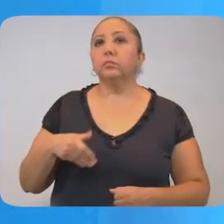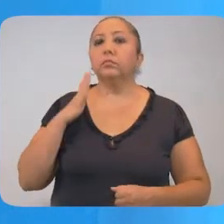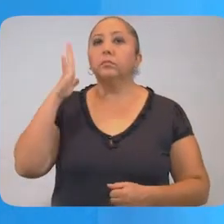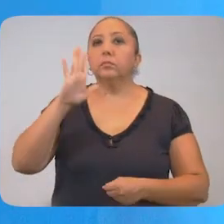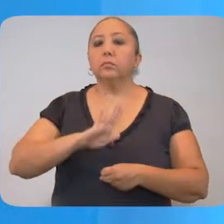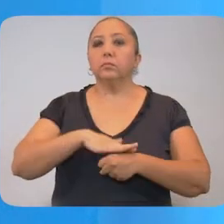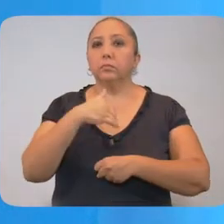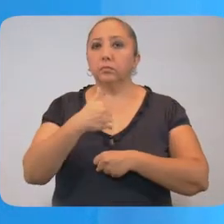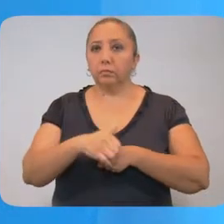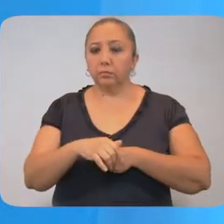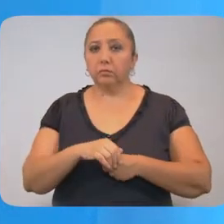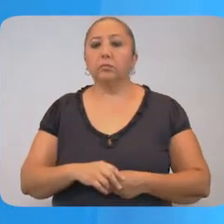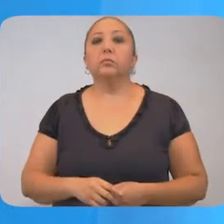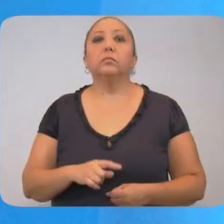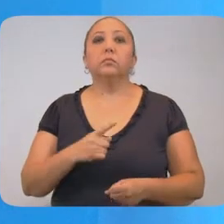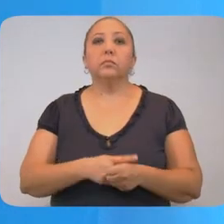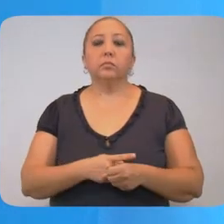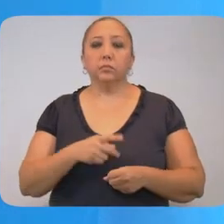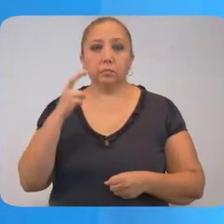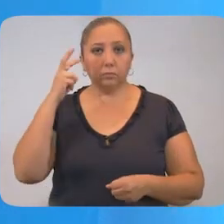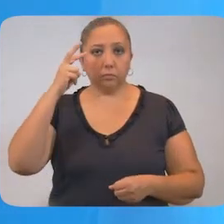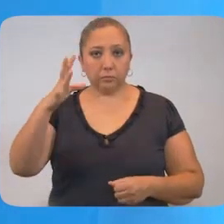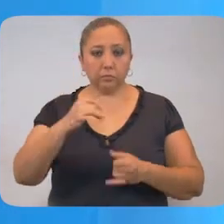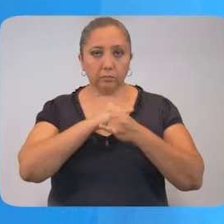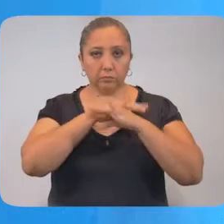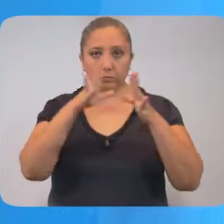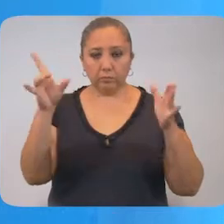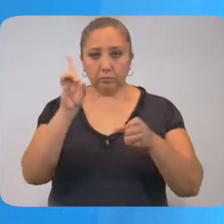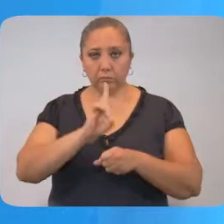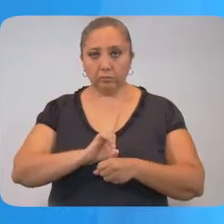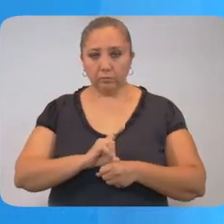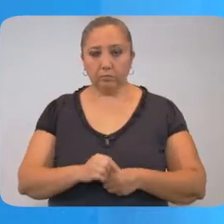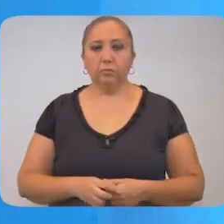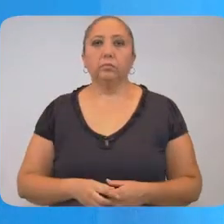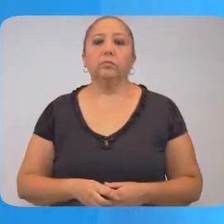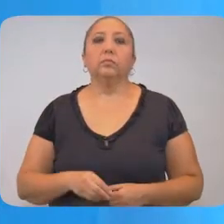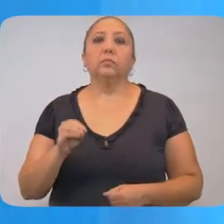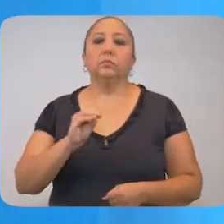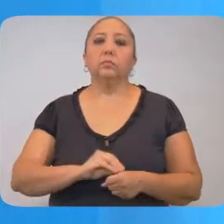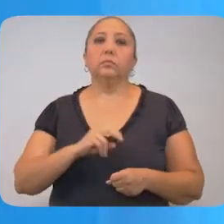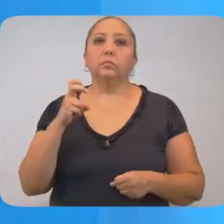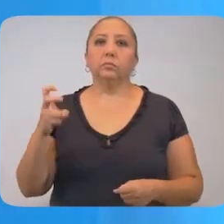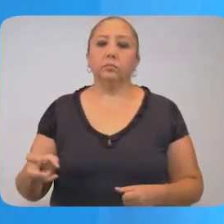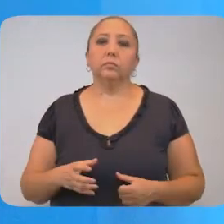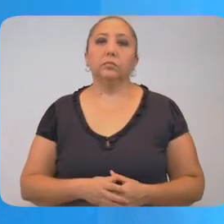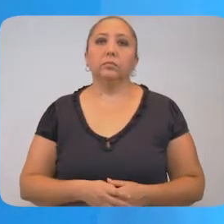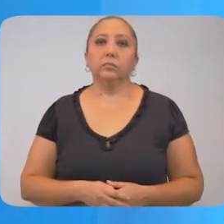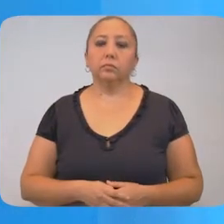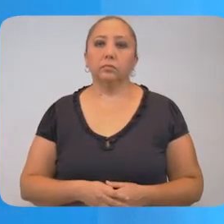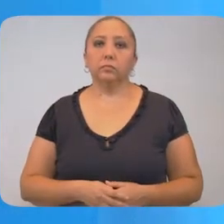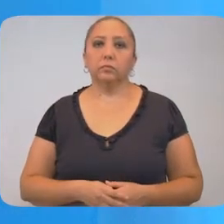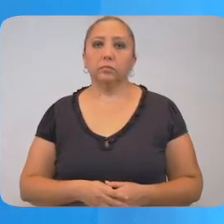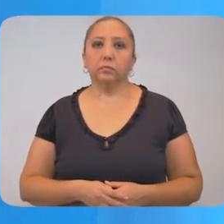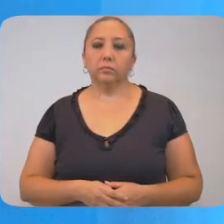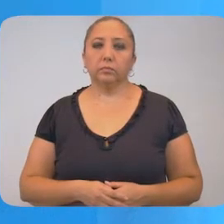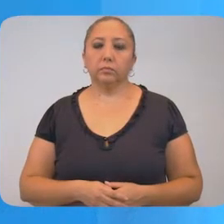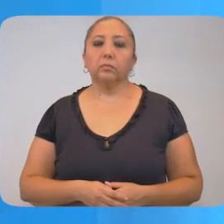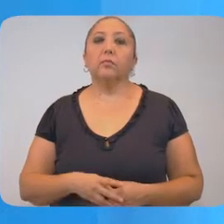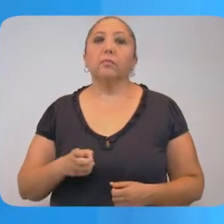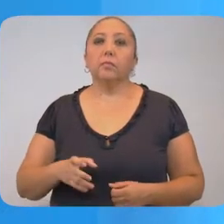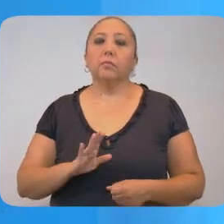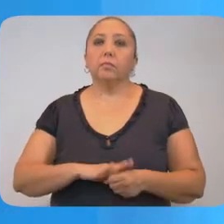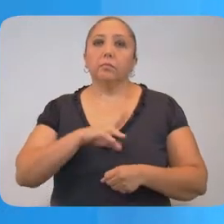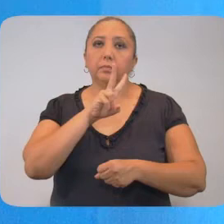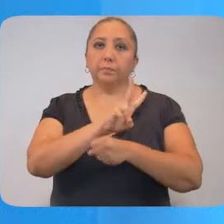mayor número de casos confirmados que se reflejará en los partes médicos durante la implementación de estos operativos. Esta